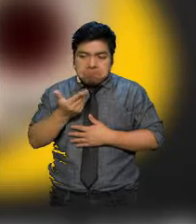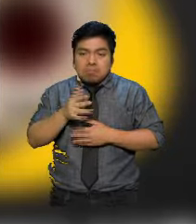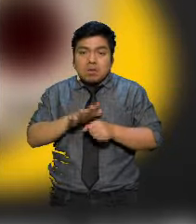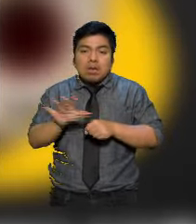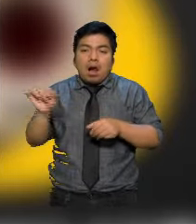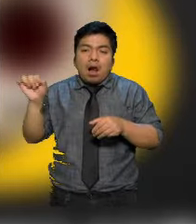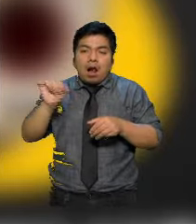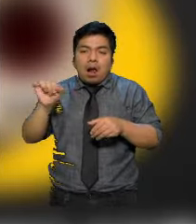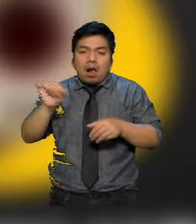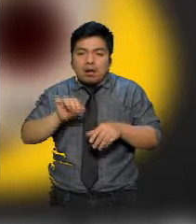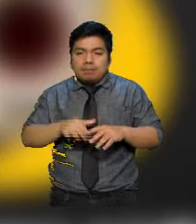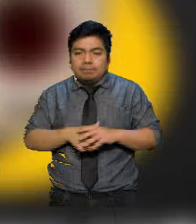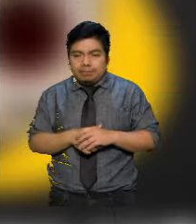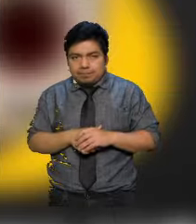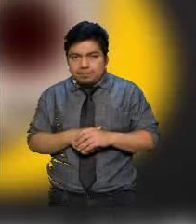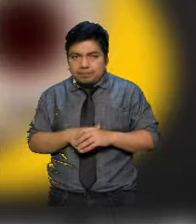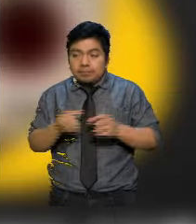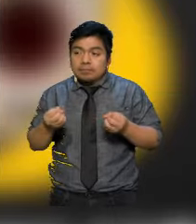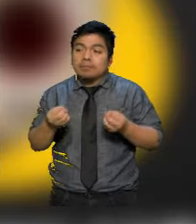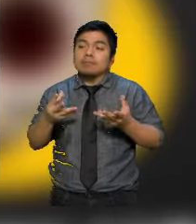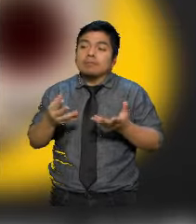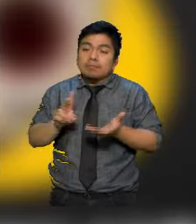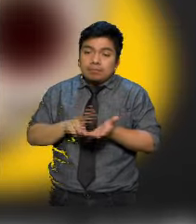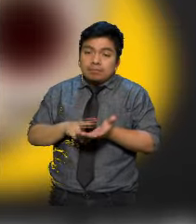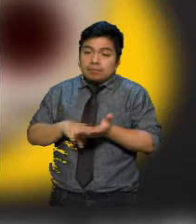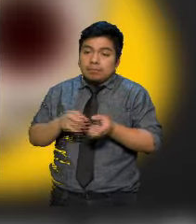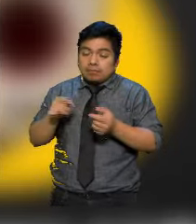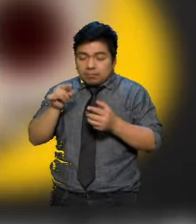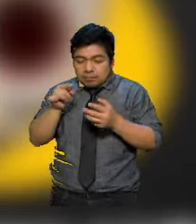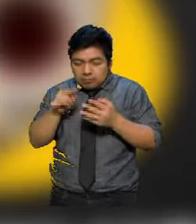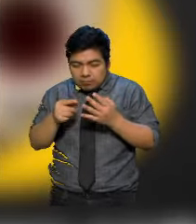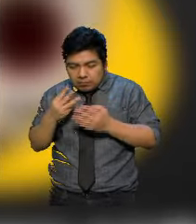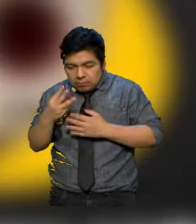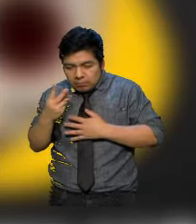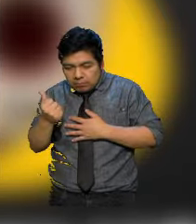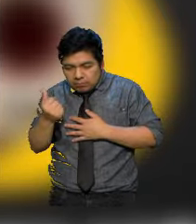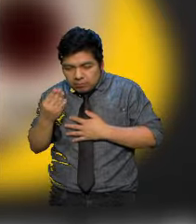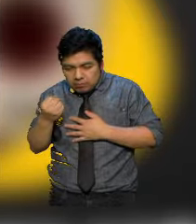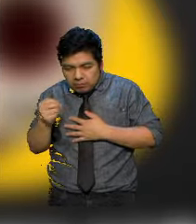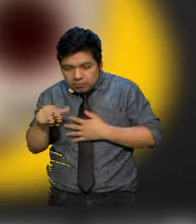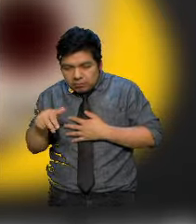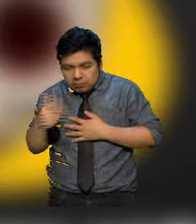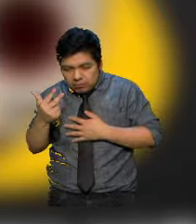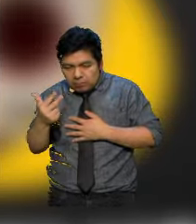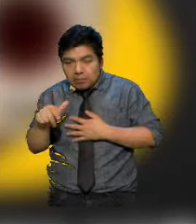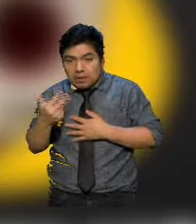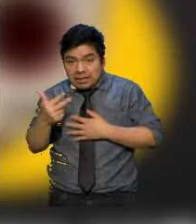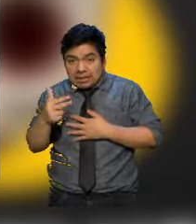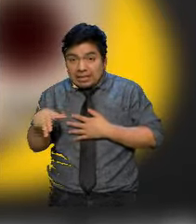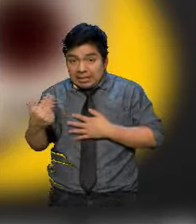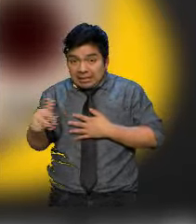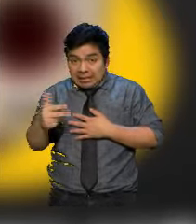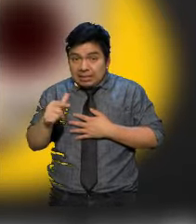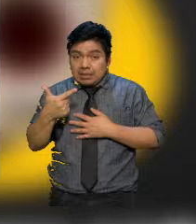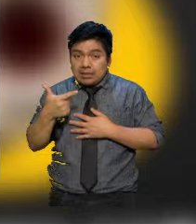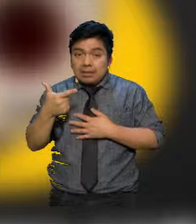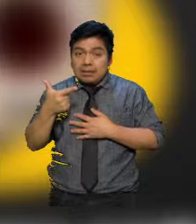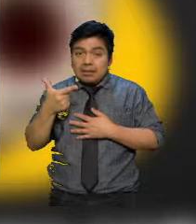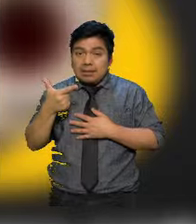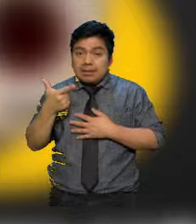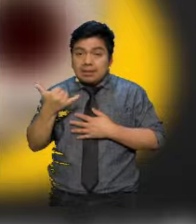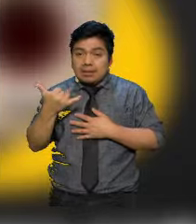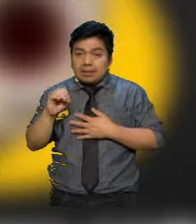sal. Imagínese usted, ¿cuántas son aquí? Cuéntele. No, 3, 6, 9, 12, 13. 13 giosas